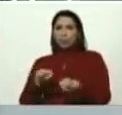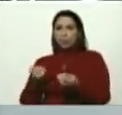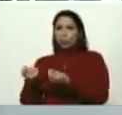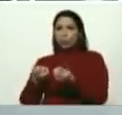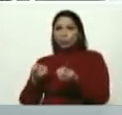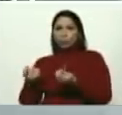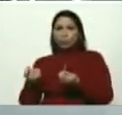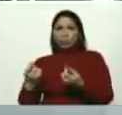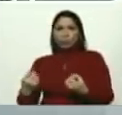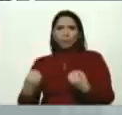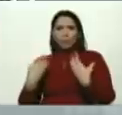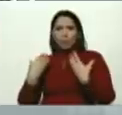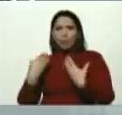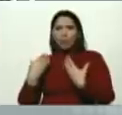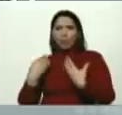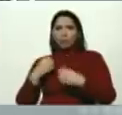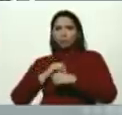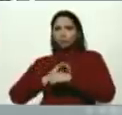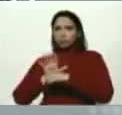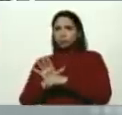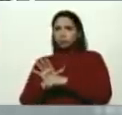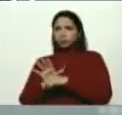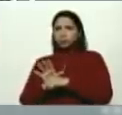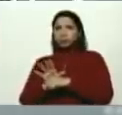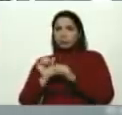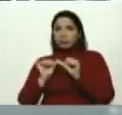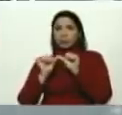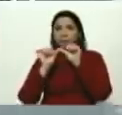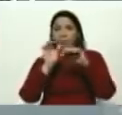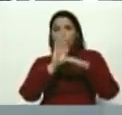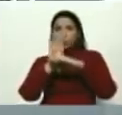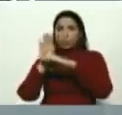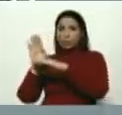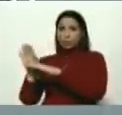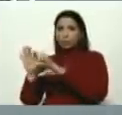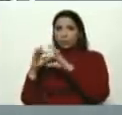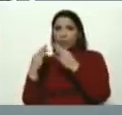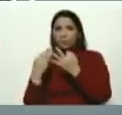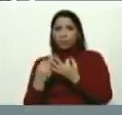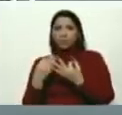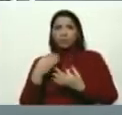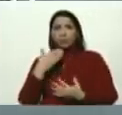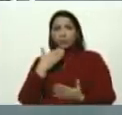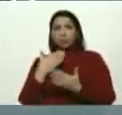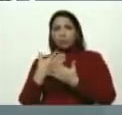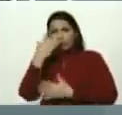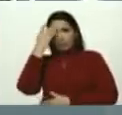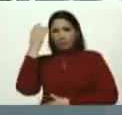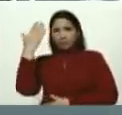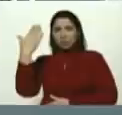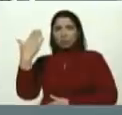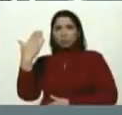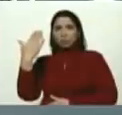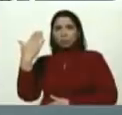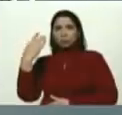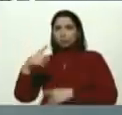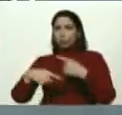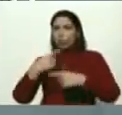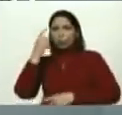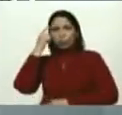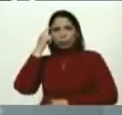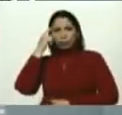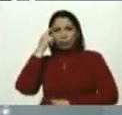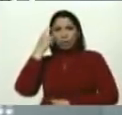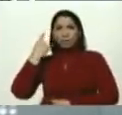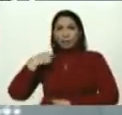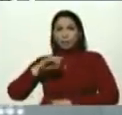pandemia del coronavirus. Para que sigamos protegiendo a la familia. Lo doy gracias a Dios cada día que pase. Y